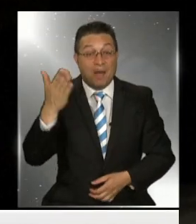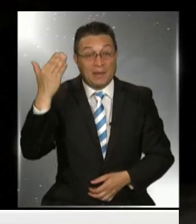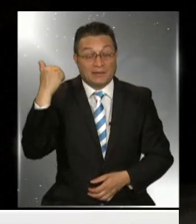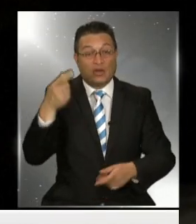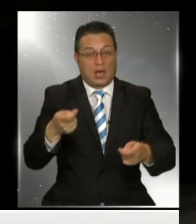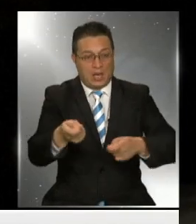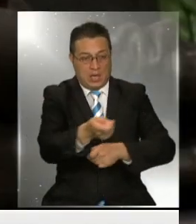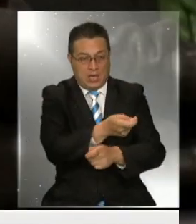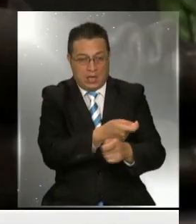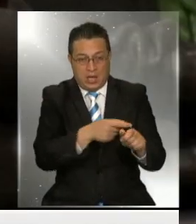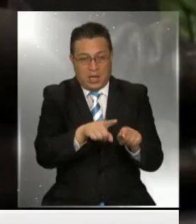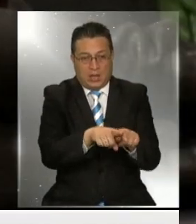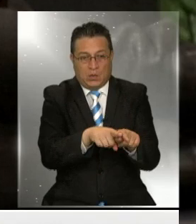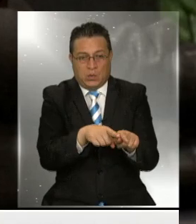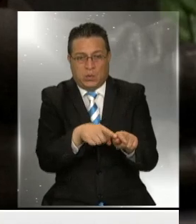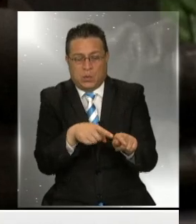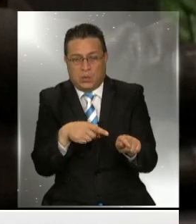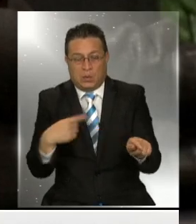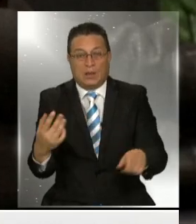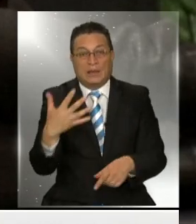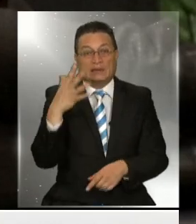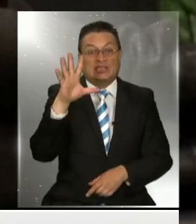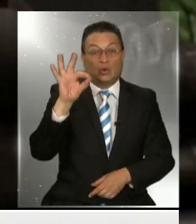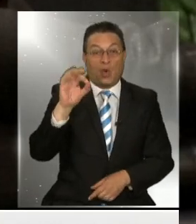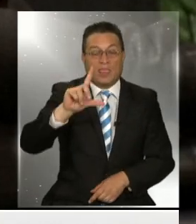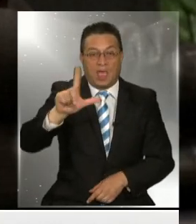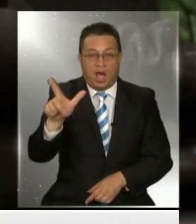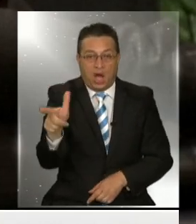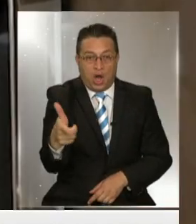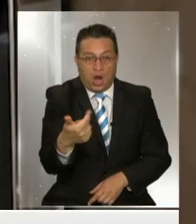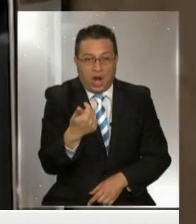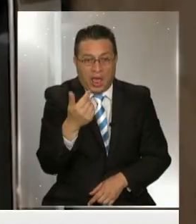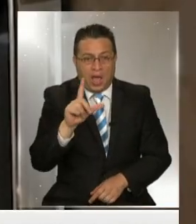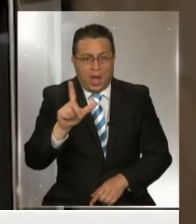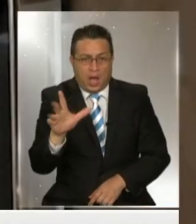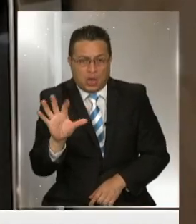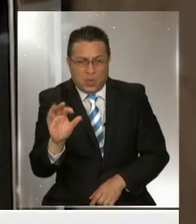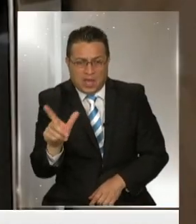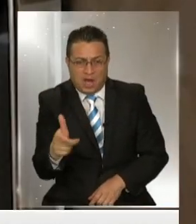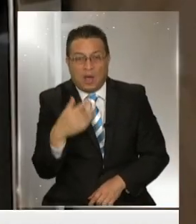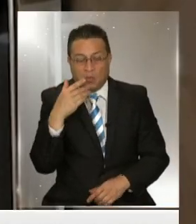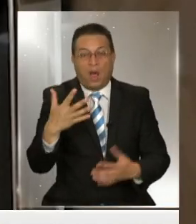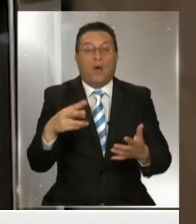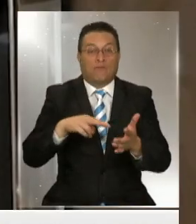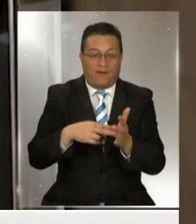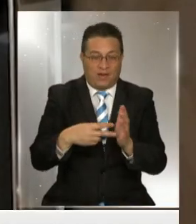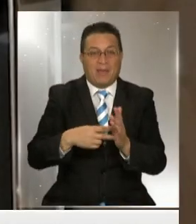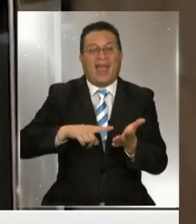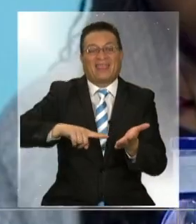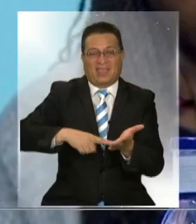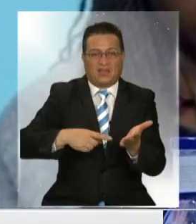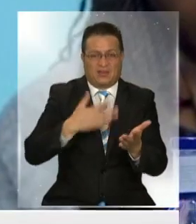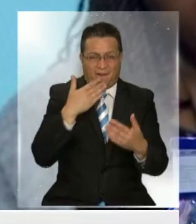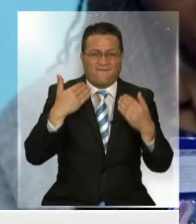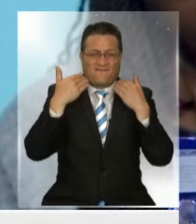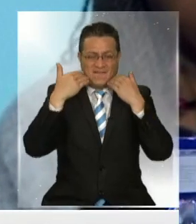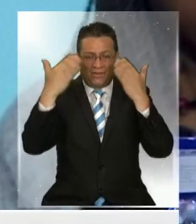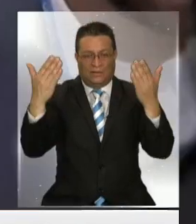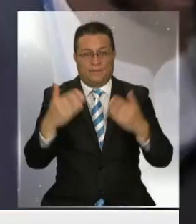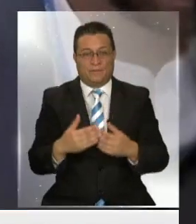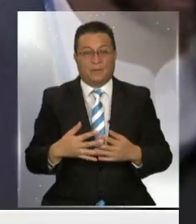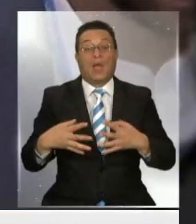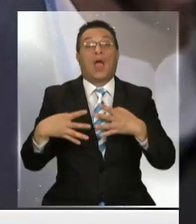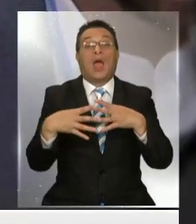se extendieron sin descanso por 50 horas a esto se sumaron bochornosos problemas técnicos y una